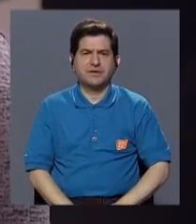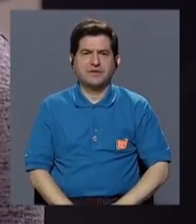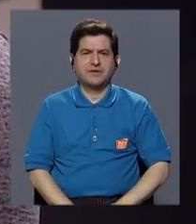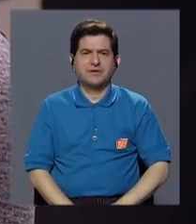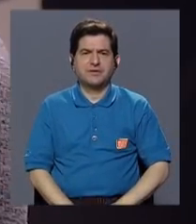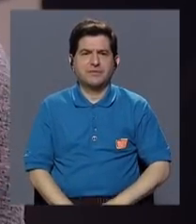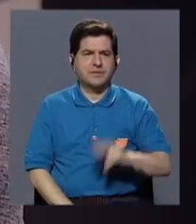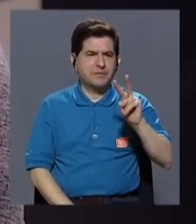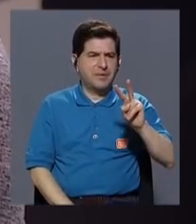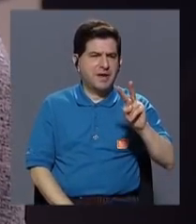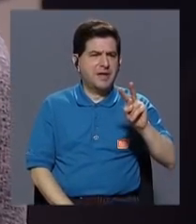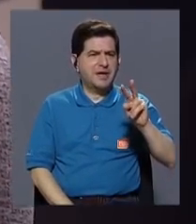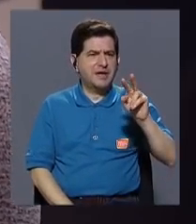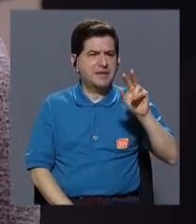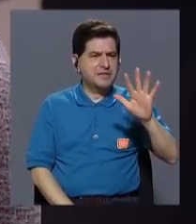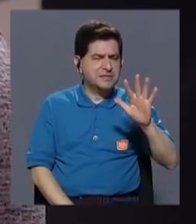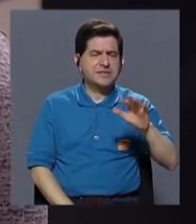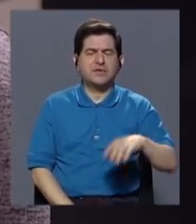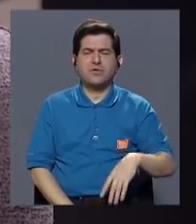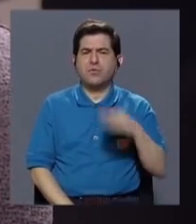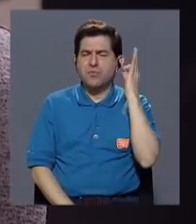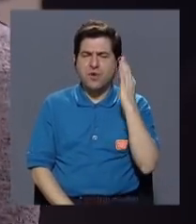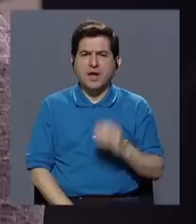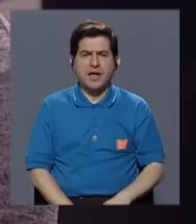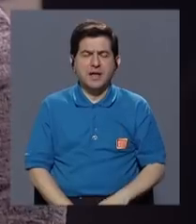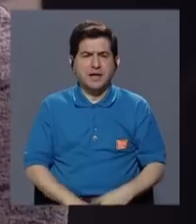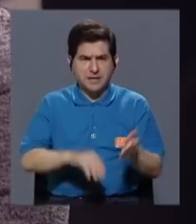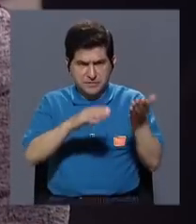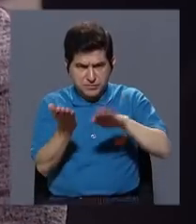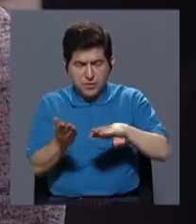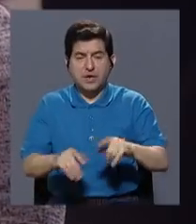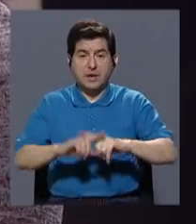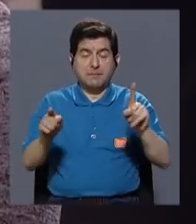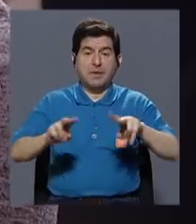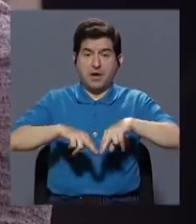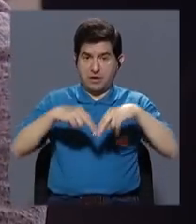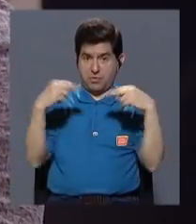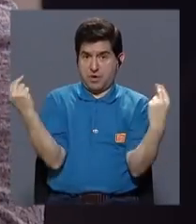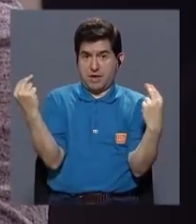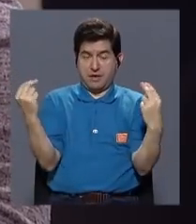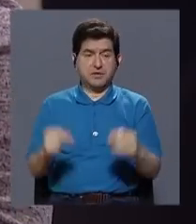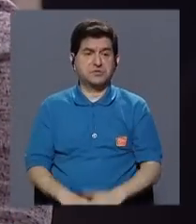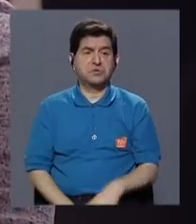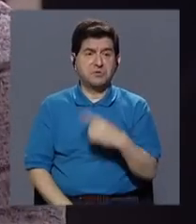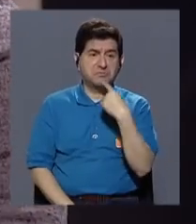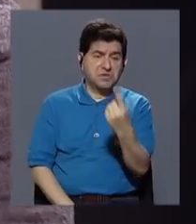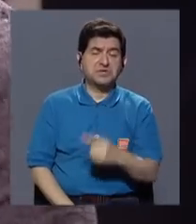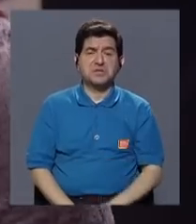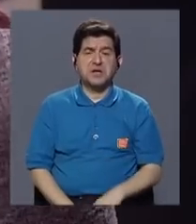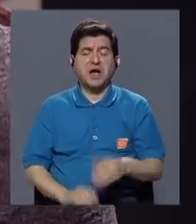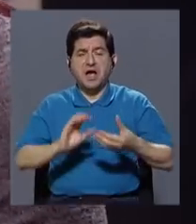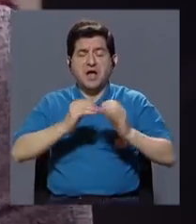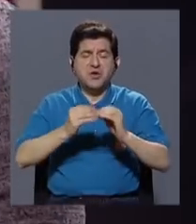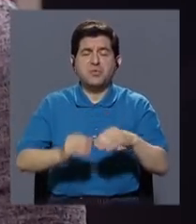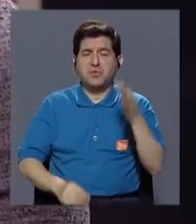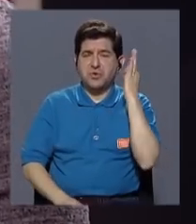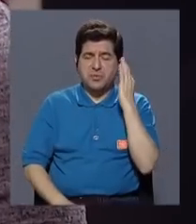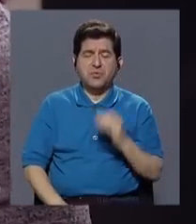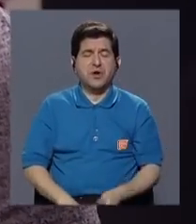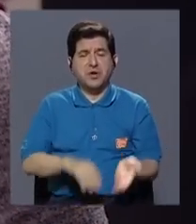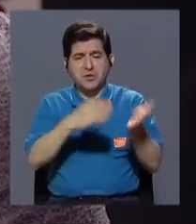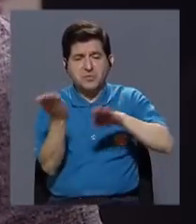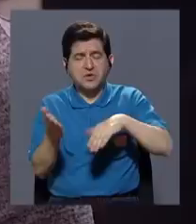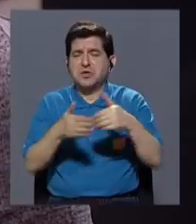fuimos 25 mujer 20-25 mujeres - pero si lo lees en la nación el periódico que sea es como ok tanto mujer - ya he echado